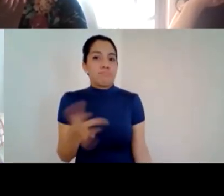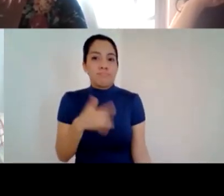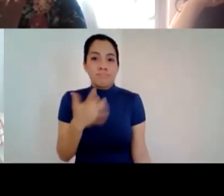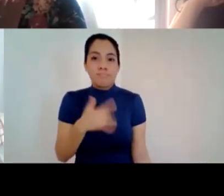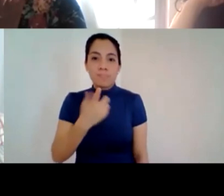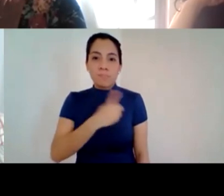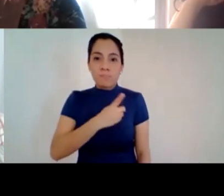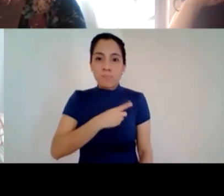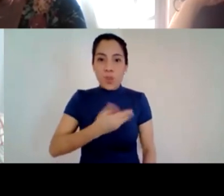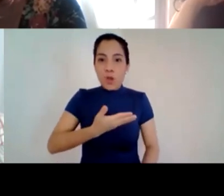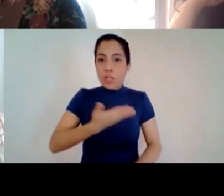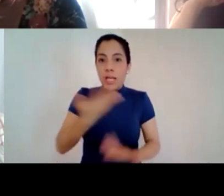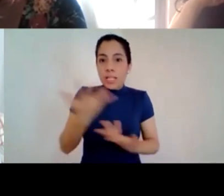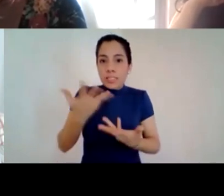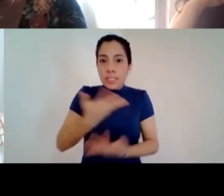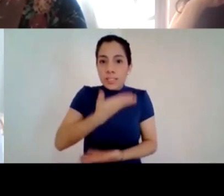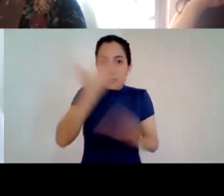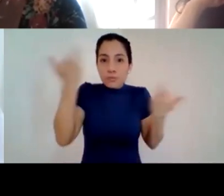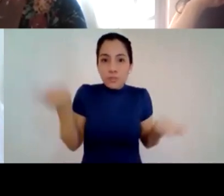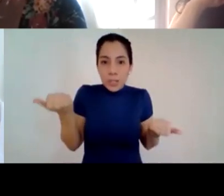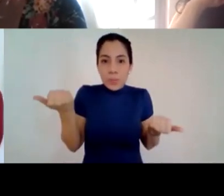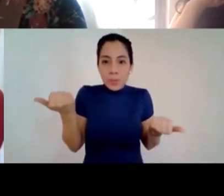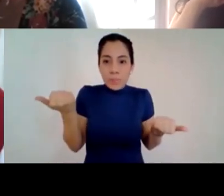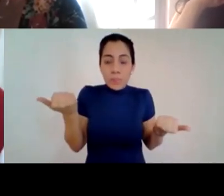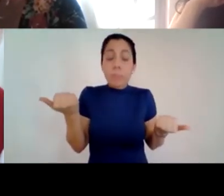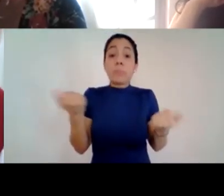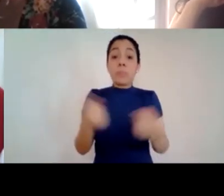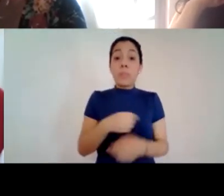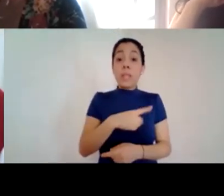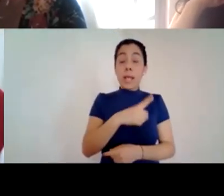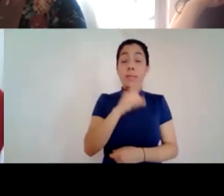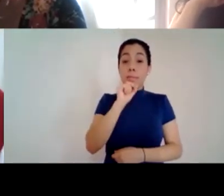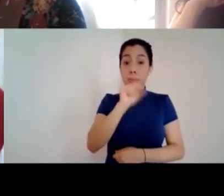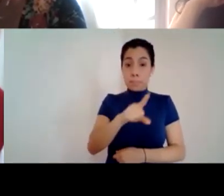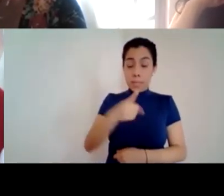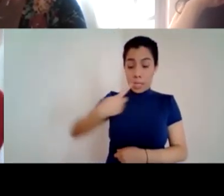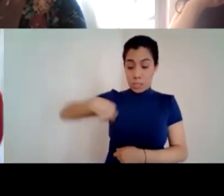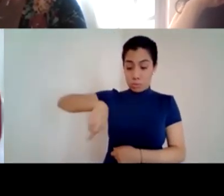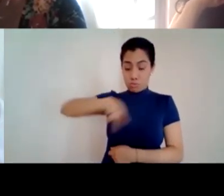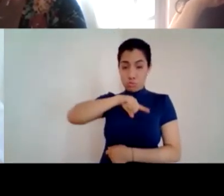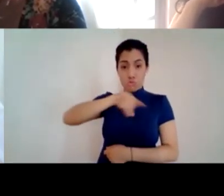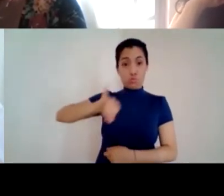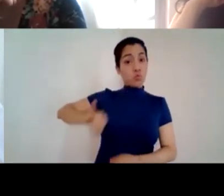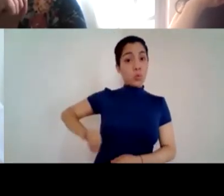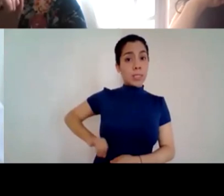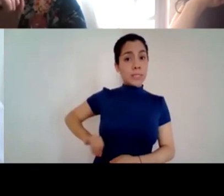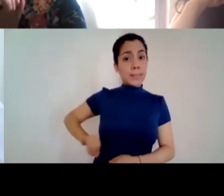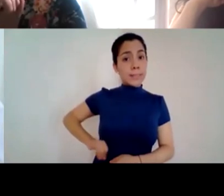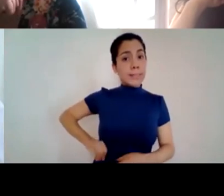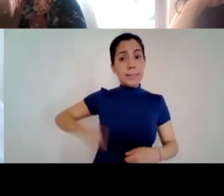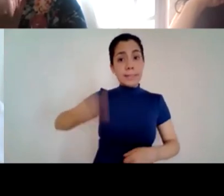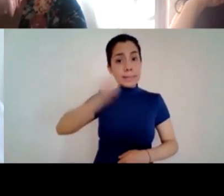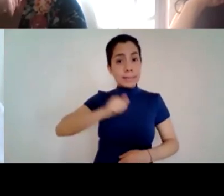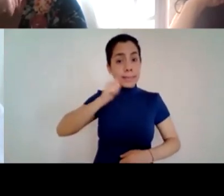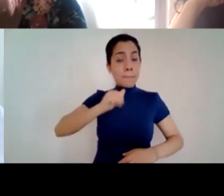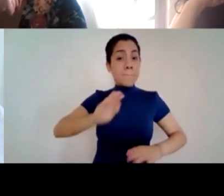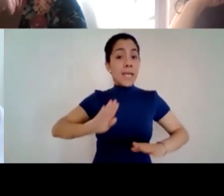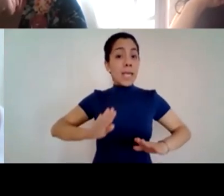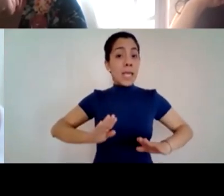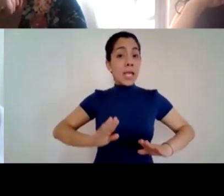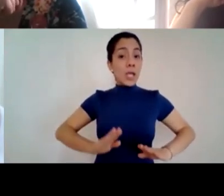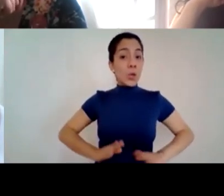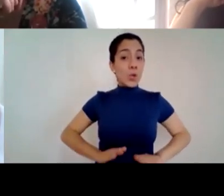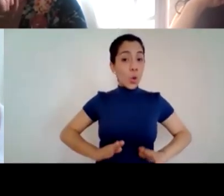cuestión a nosotros nos interesa cultura conductas o nos interesa comportamientos